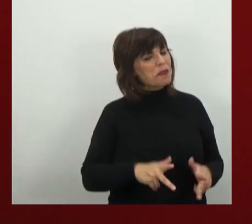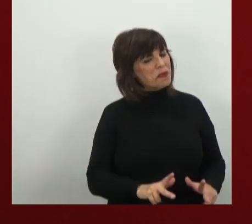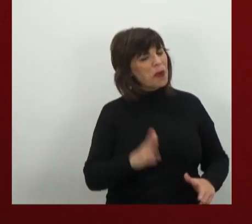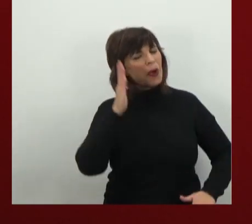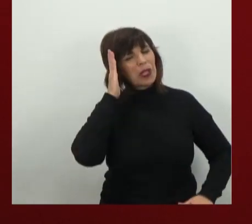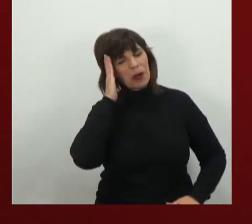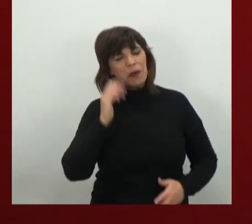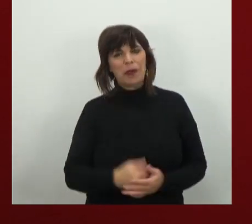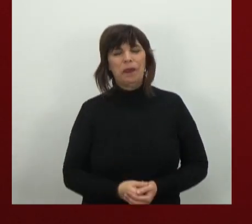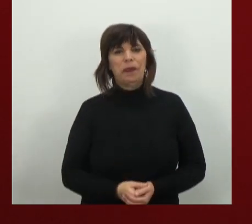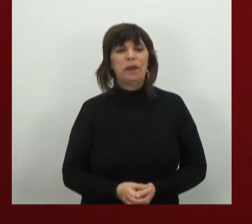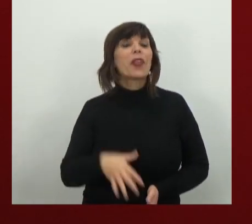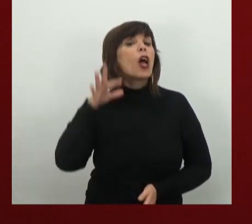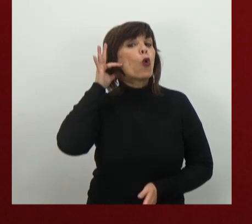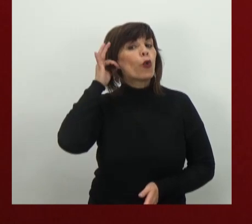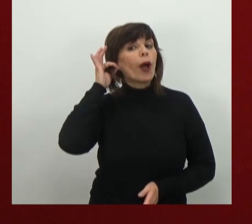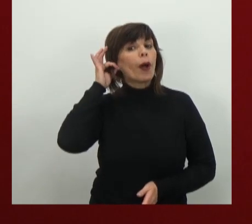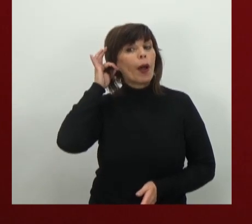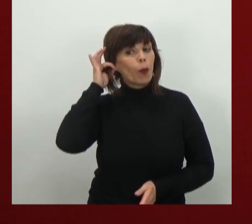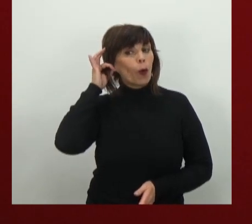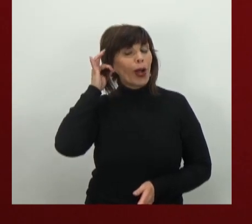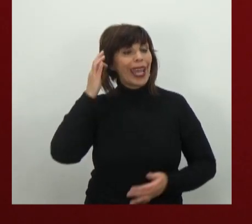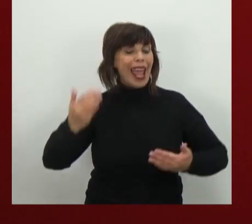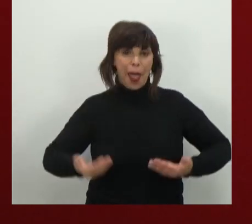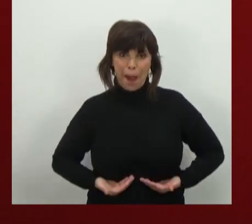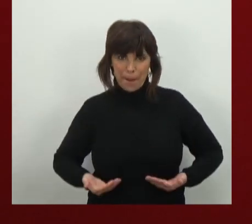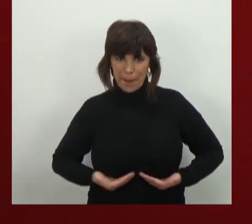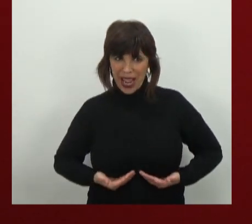y una mujer llamada Marta le recibió en su casa.